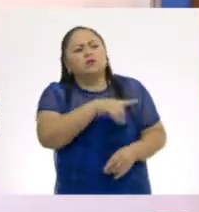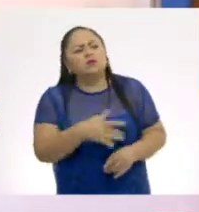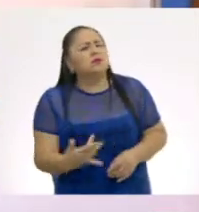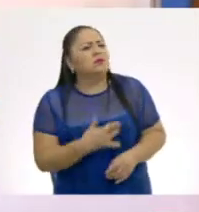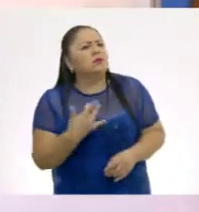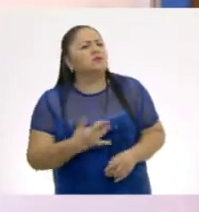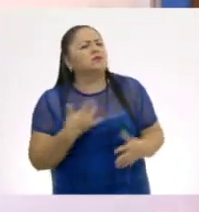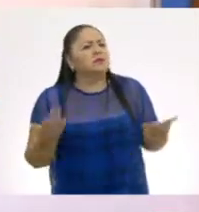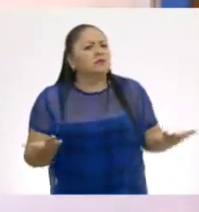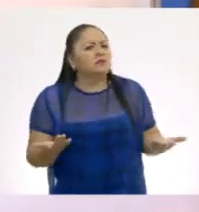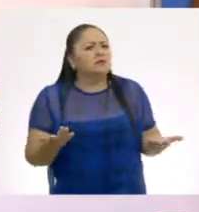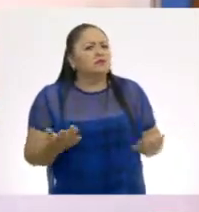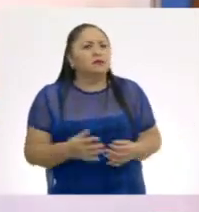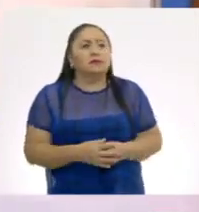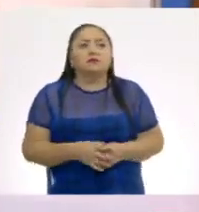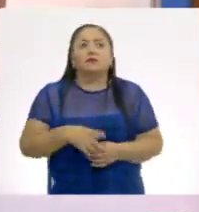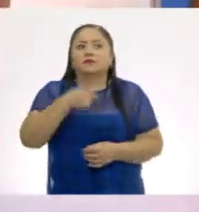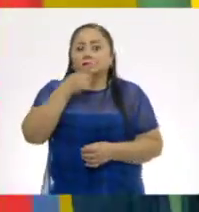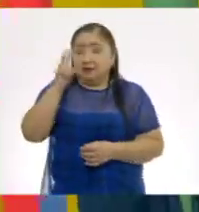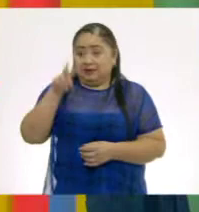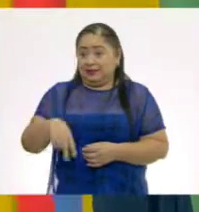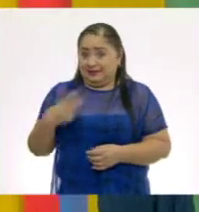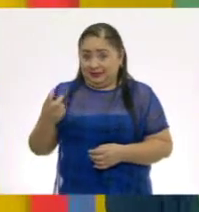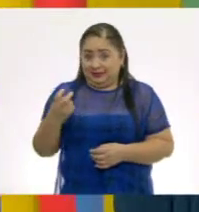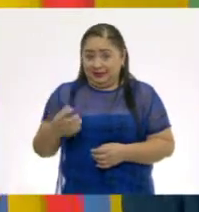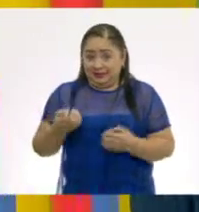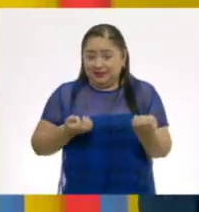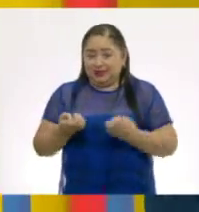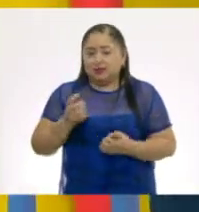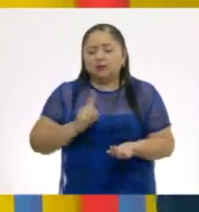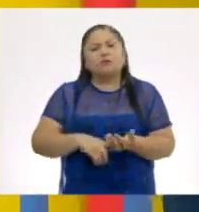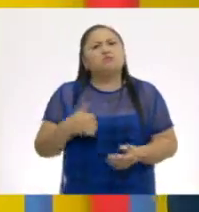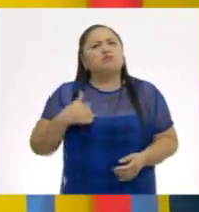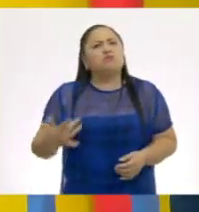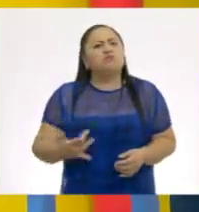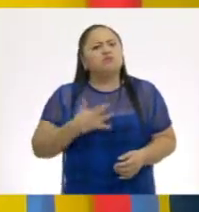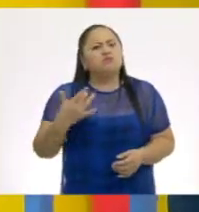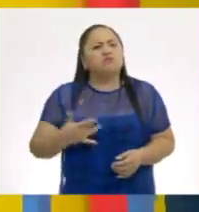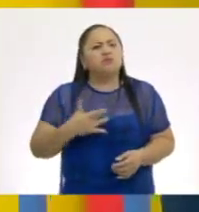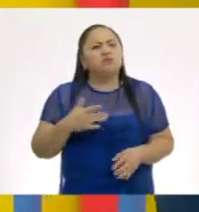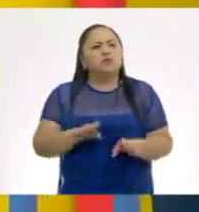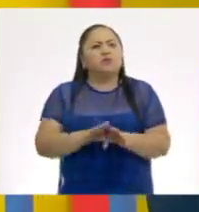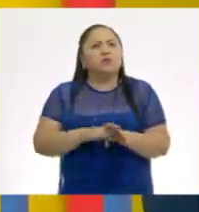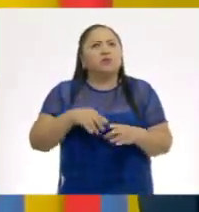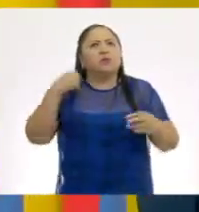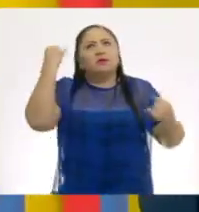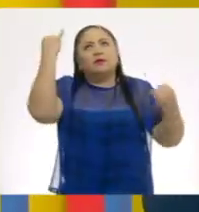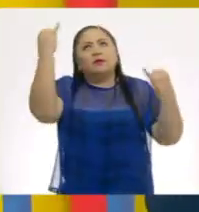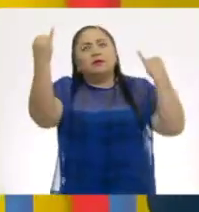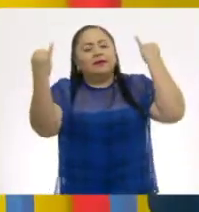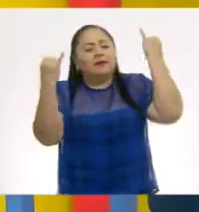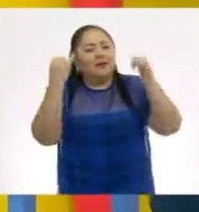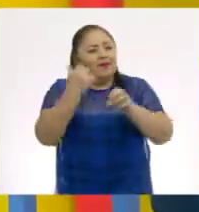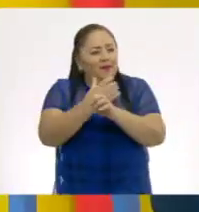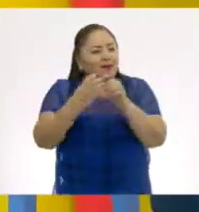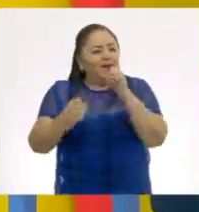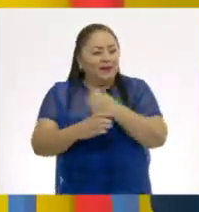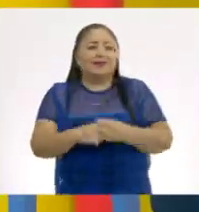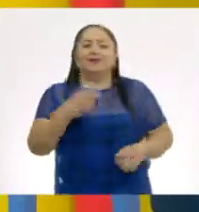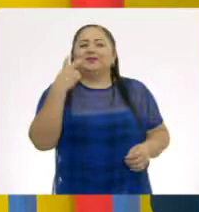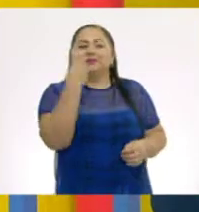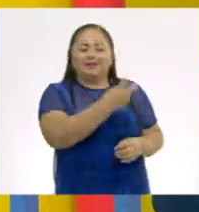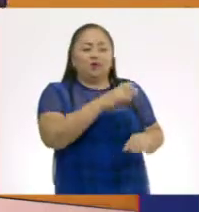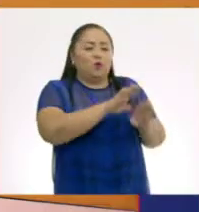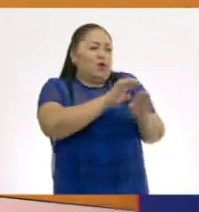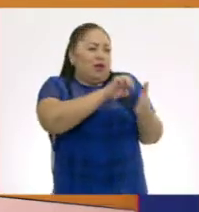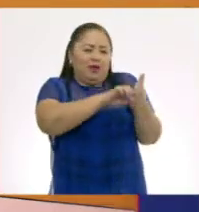este ejercicio, Britza? Este ejercicio como que me despertó más la imaginación. Exactamente. Como